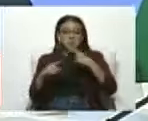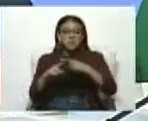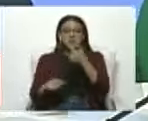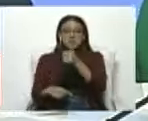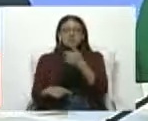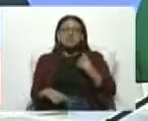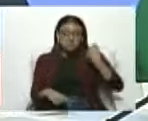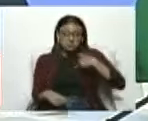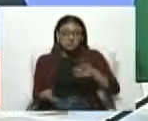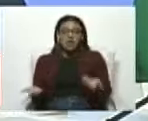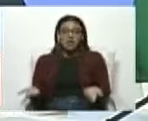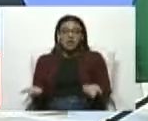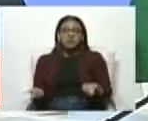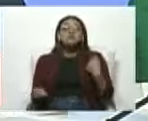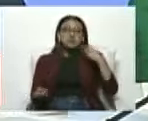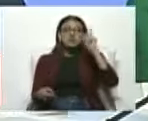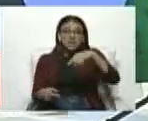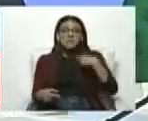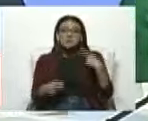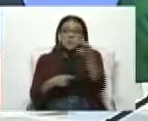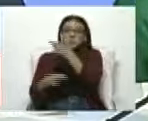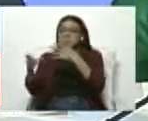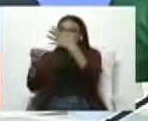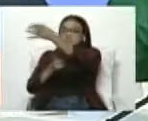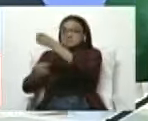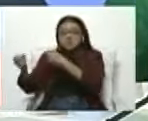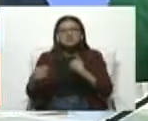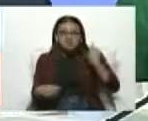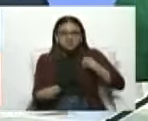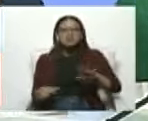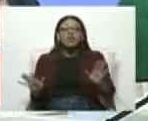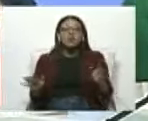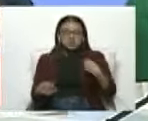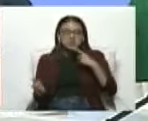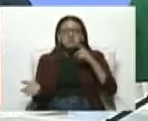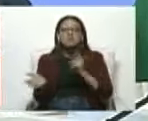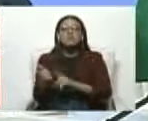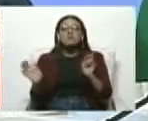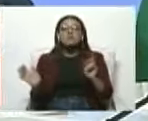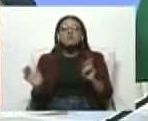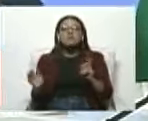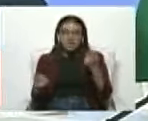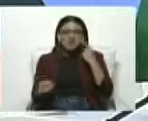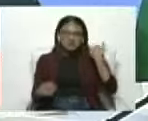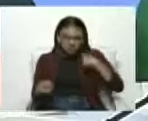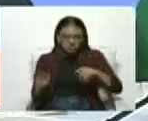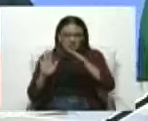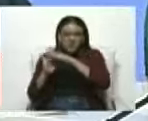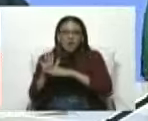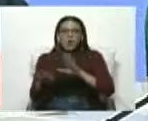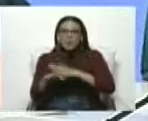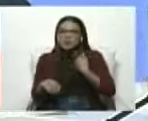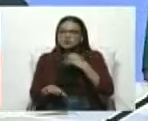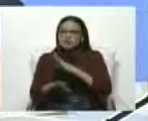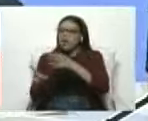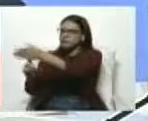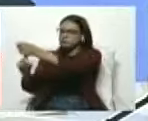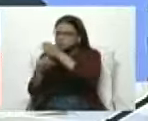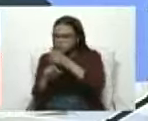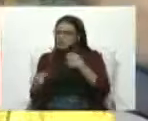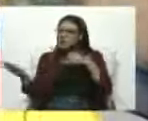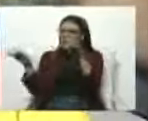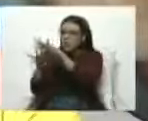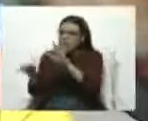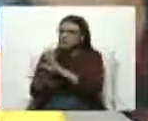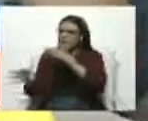pantalón. Tiene que ir a votar por Nicolás. Y está convencido que va a votar por Nicolás. Porque sabe que la propuesta de